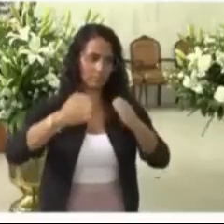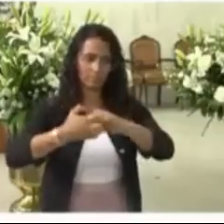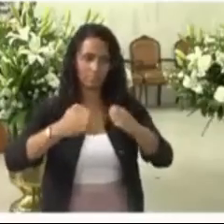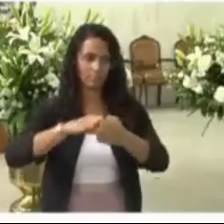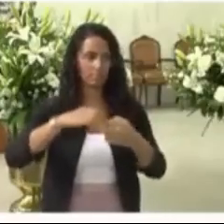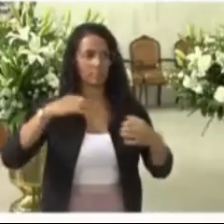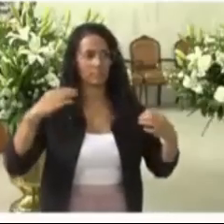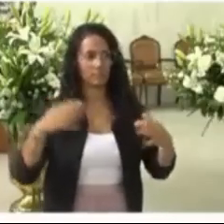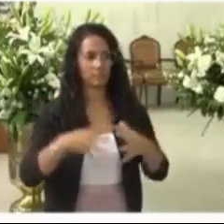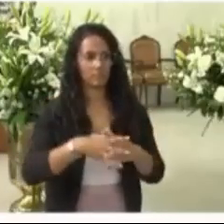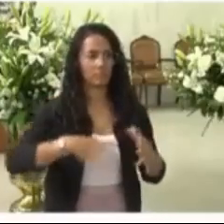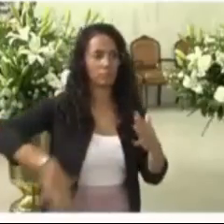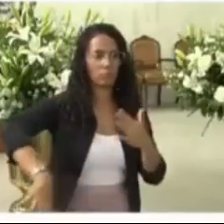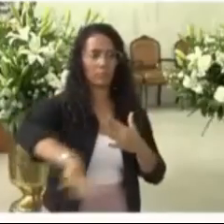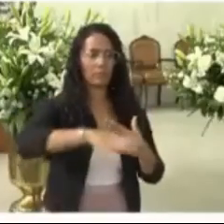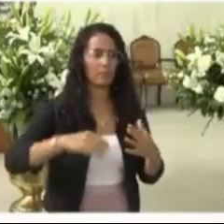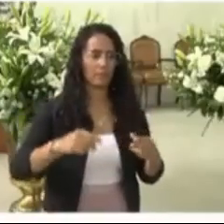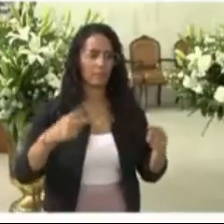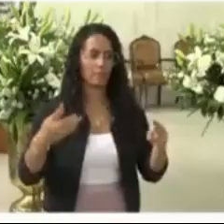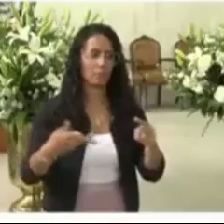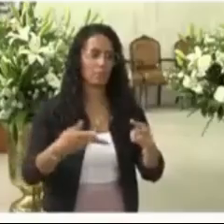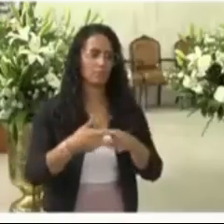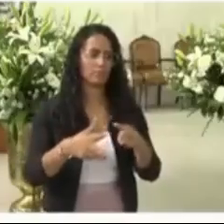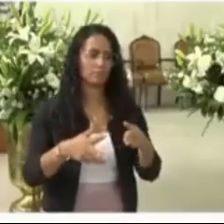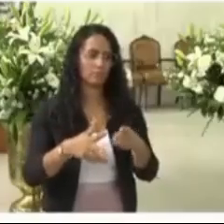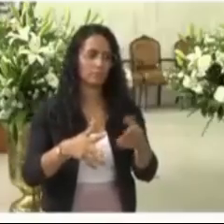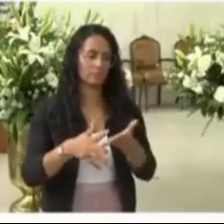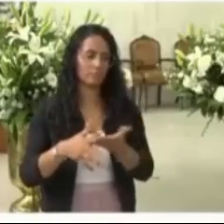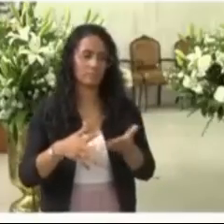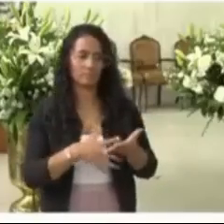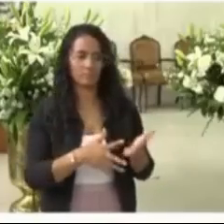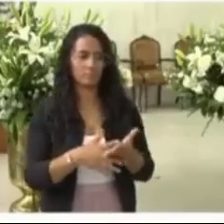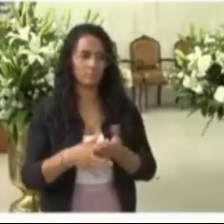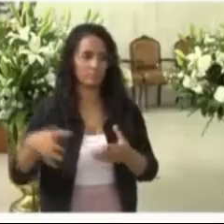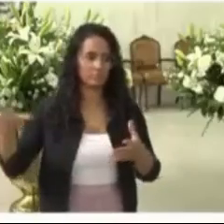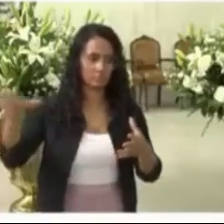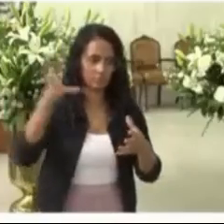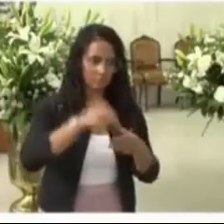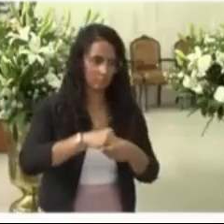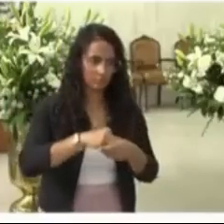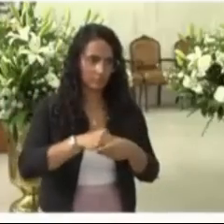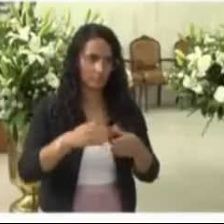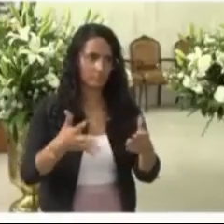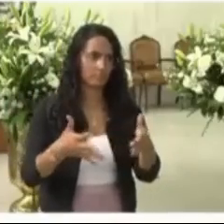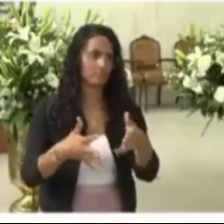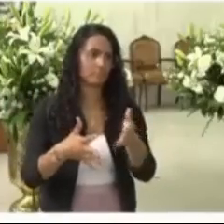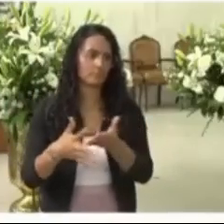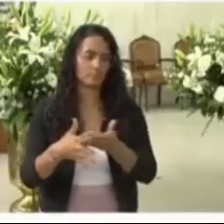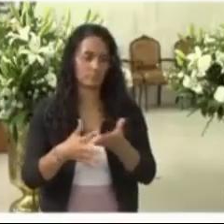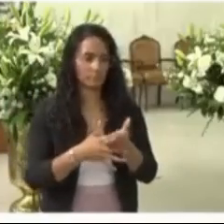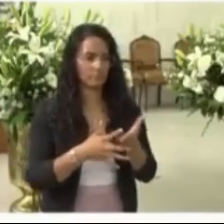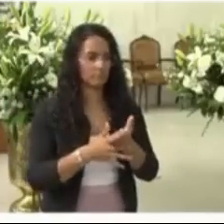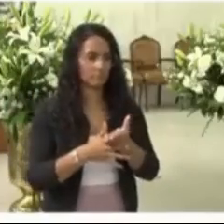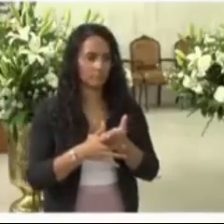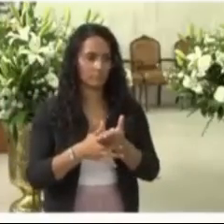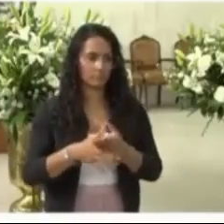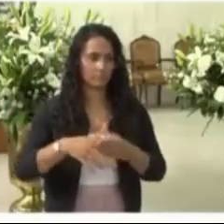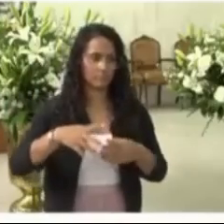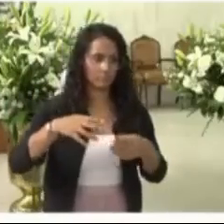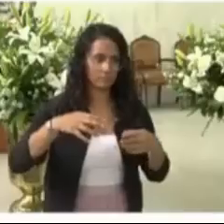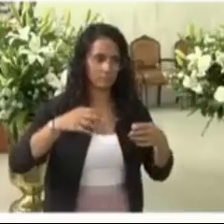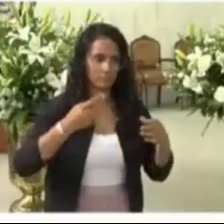vivo uno solo. Y cuando esto vio Josafat y toda Judá, alabaron